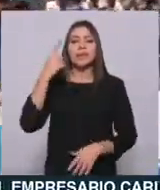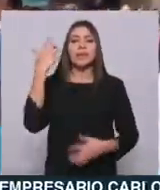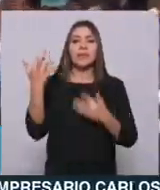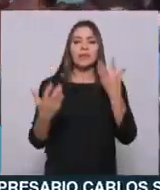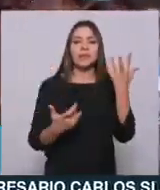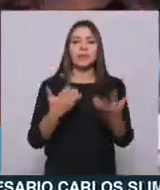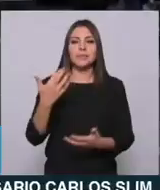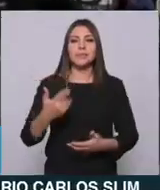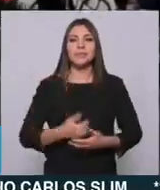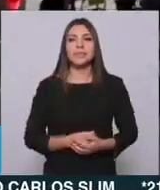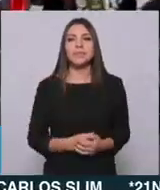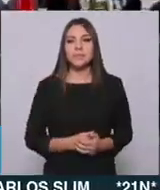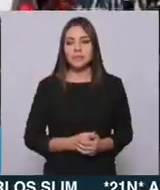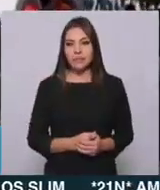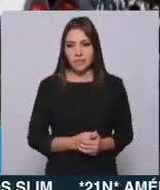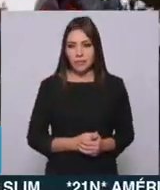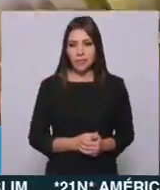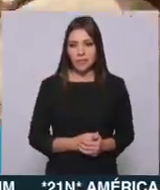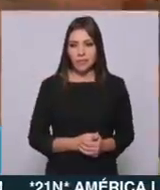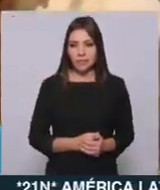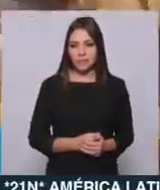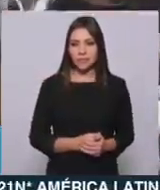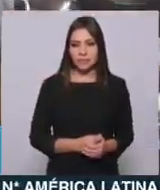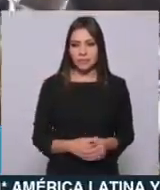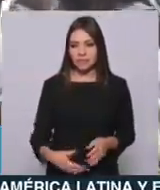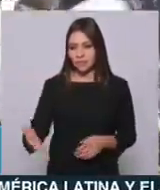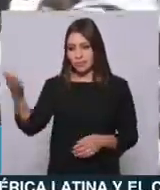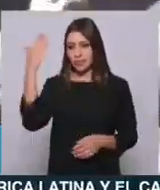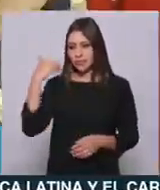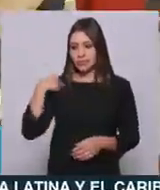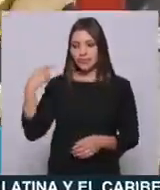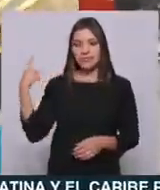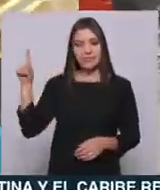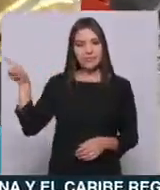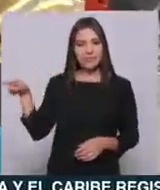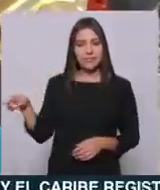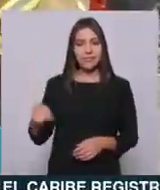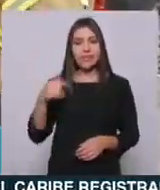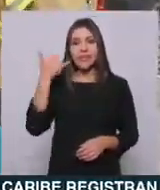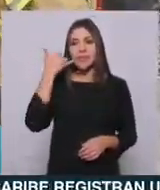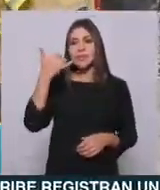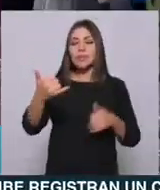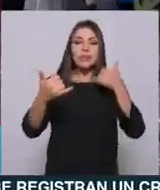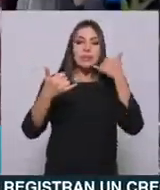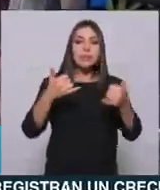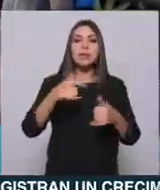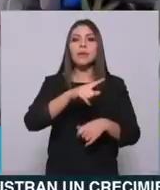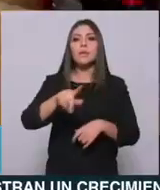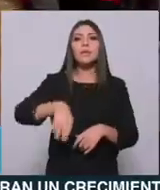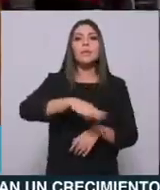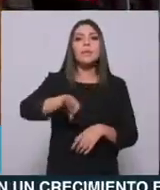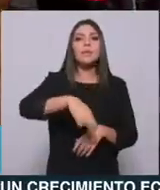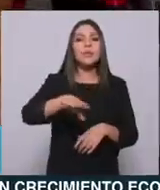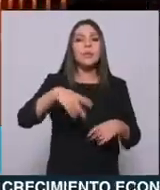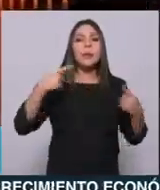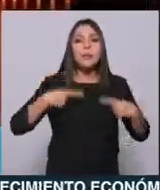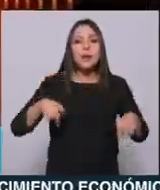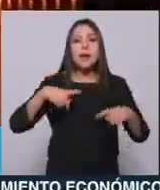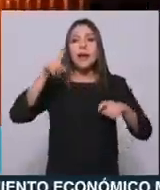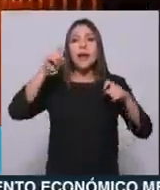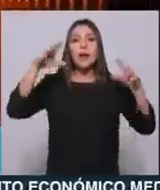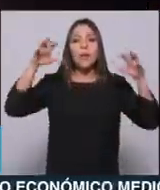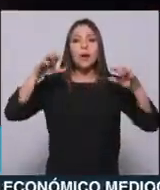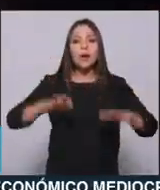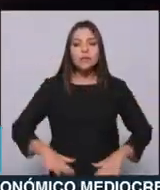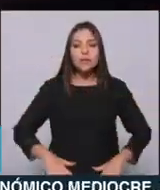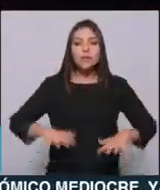Es correcto, justo en el camino venía recibiendo un par de llamadas de emergencia, rescate de personas, búsqueda de personas ahora, inundaciones en esta